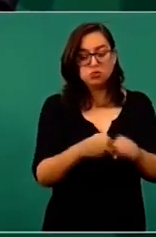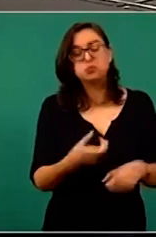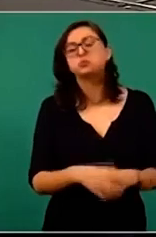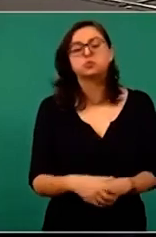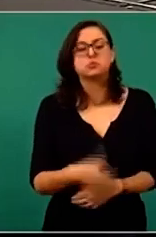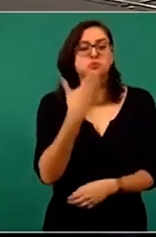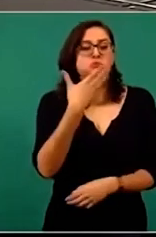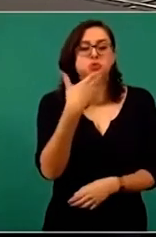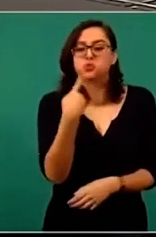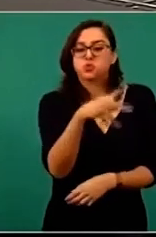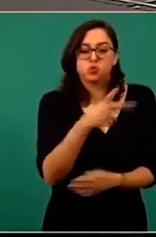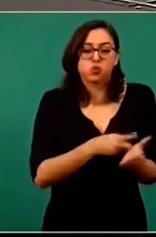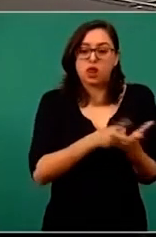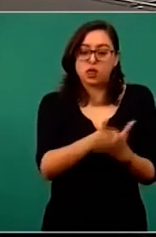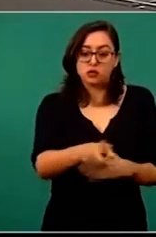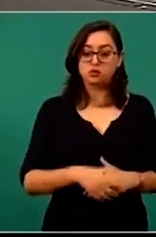antes,